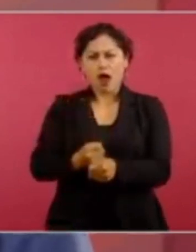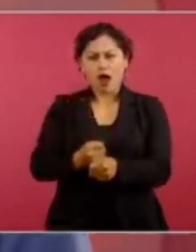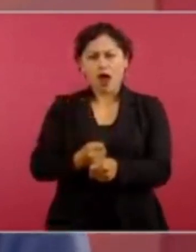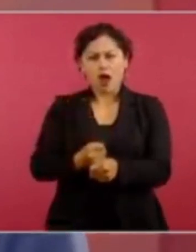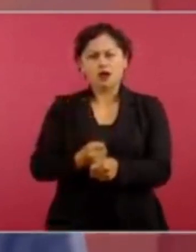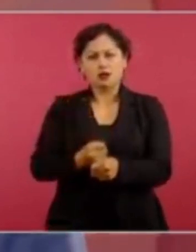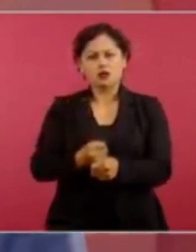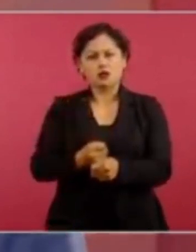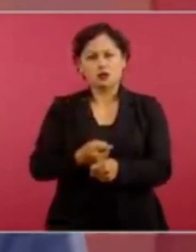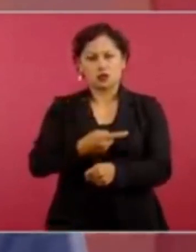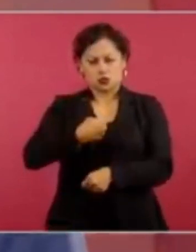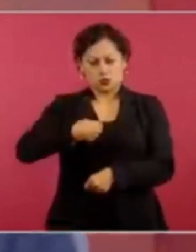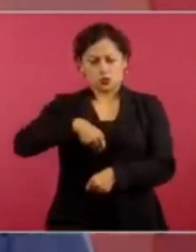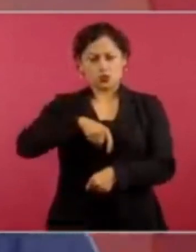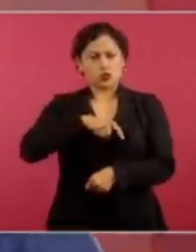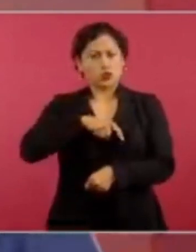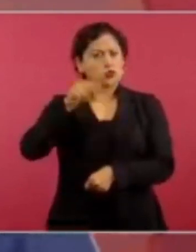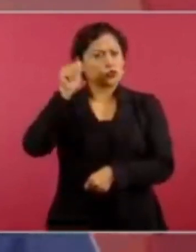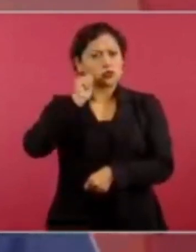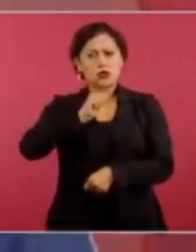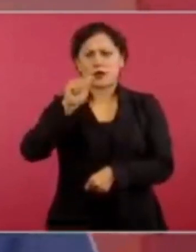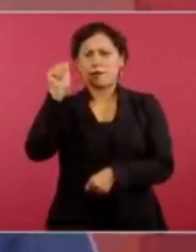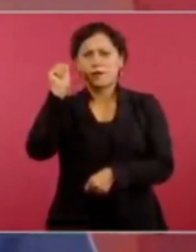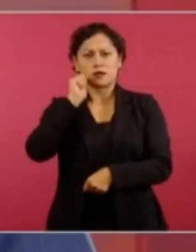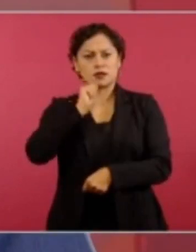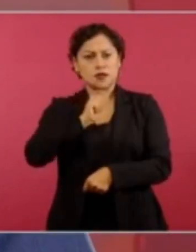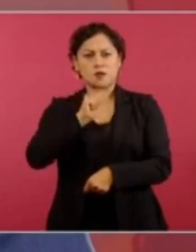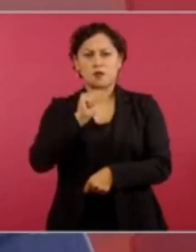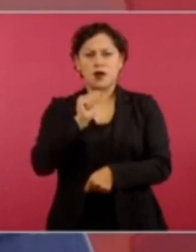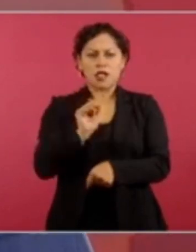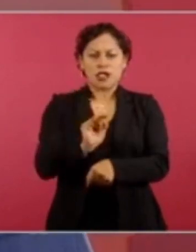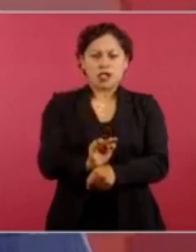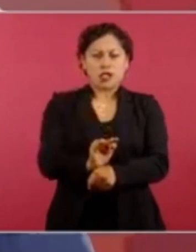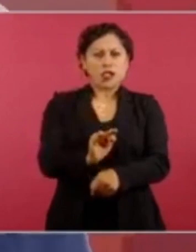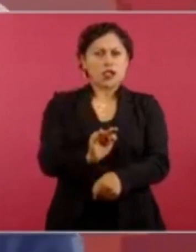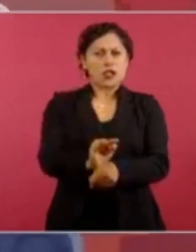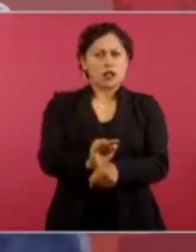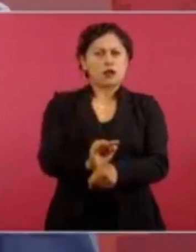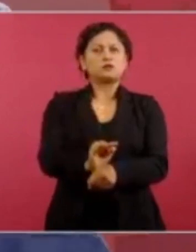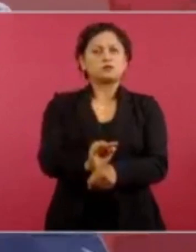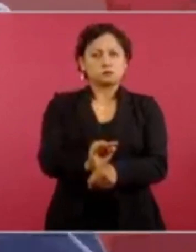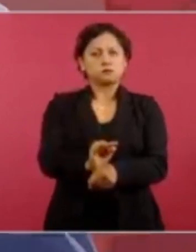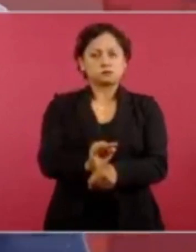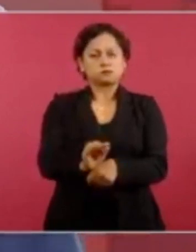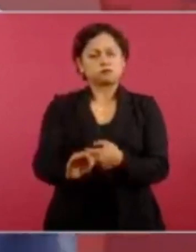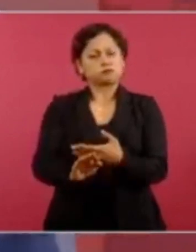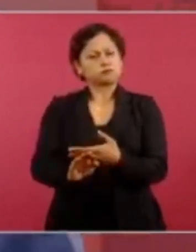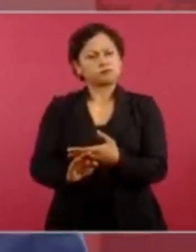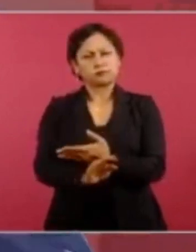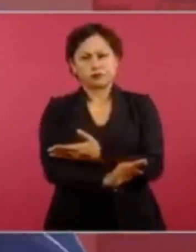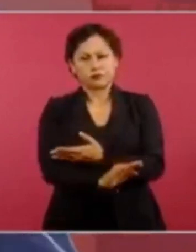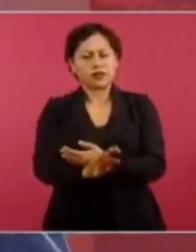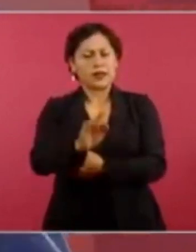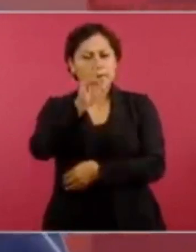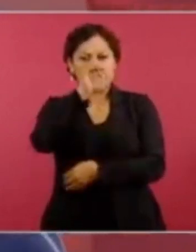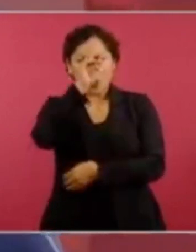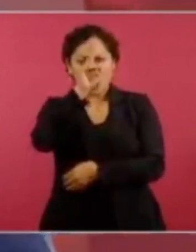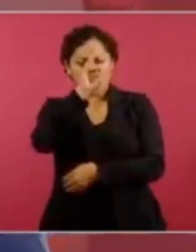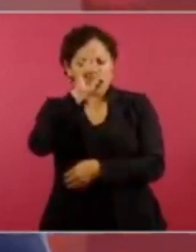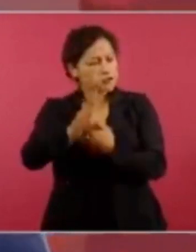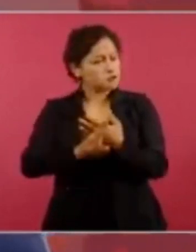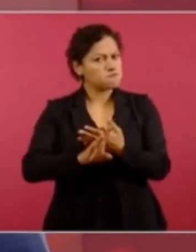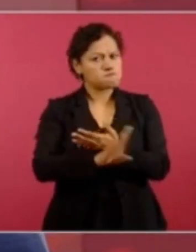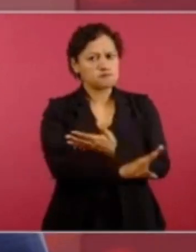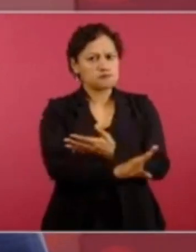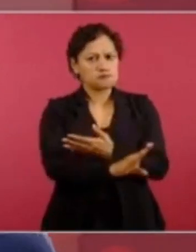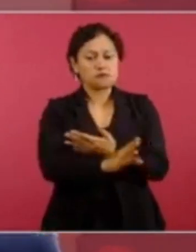nuestra lucha por la justicia porque no se puede enfrentar la violencia con la violencia